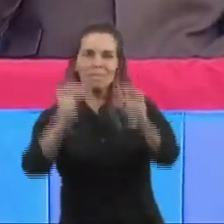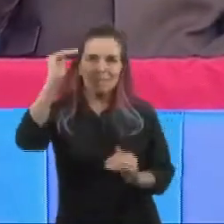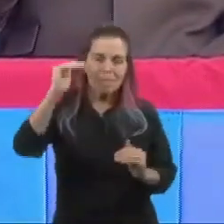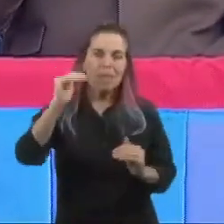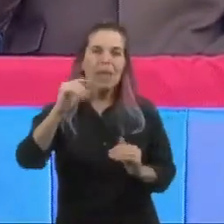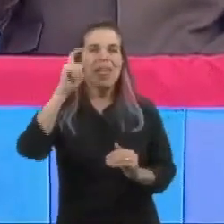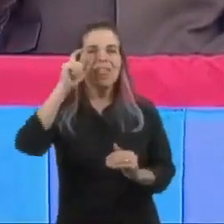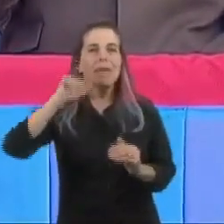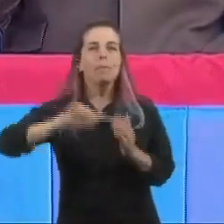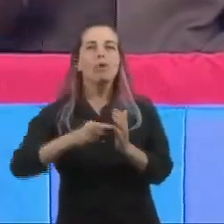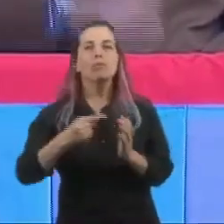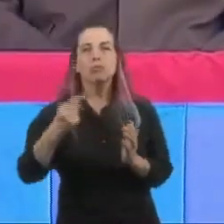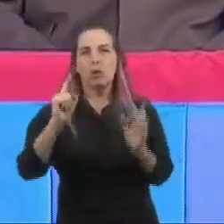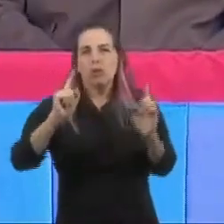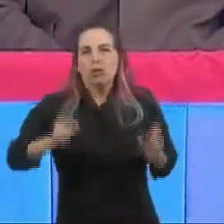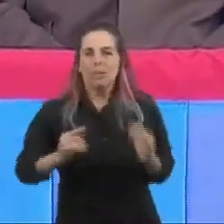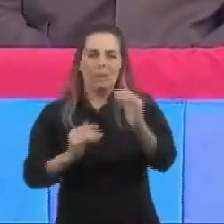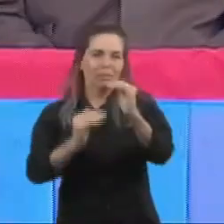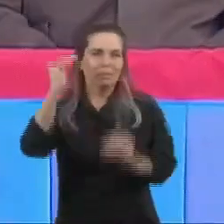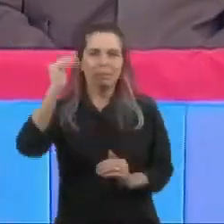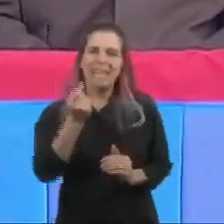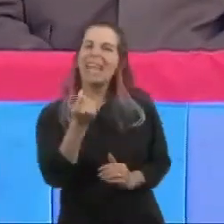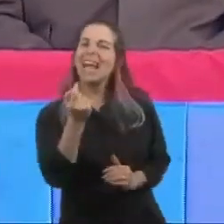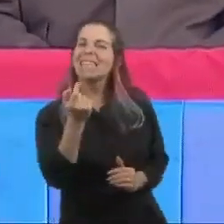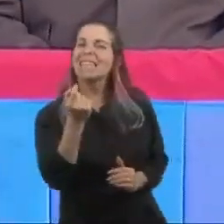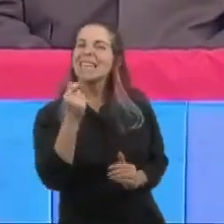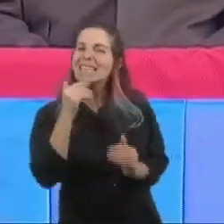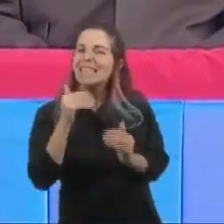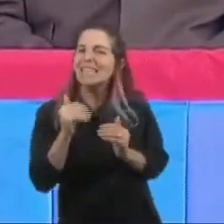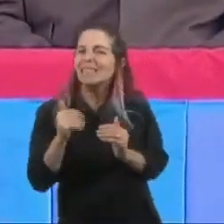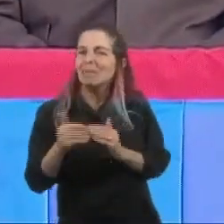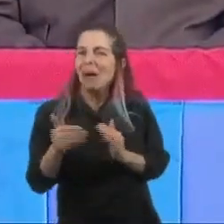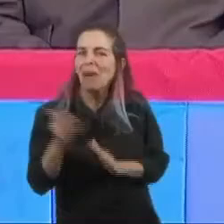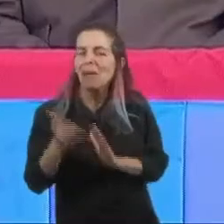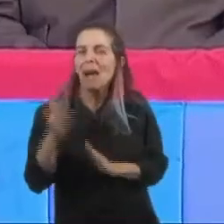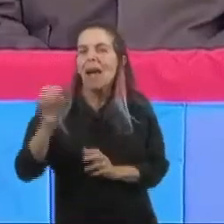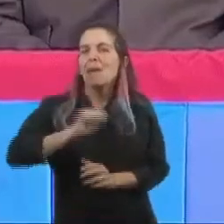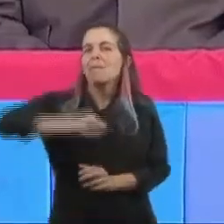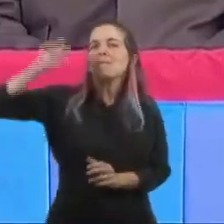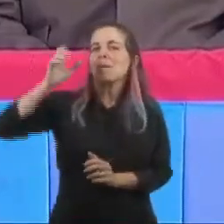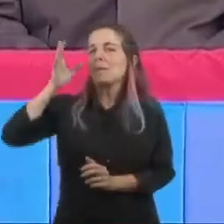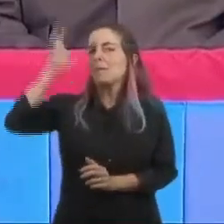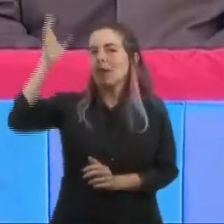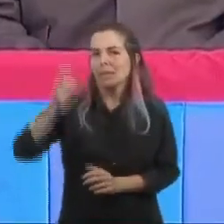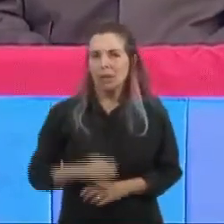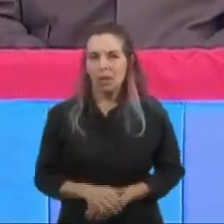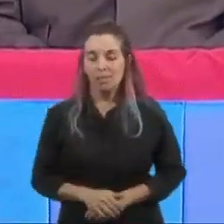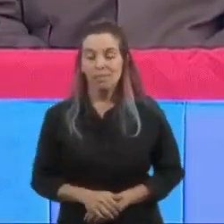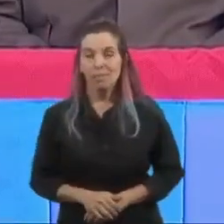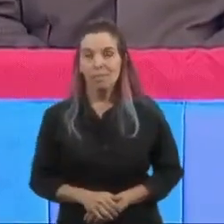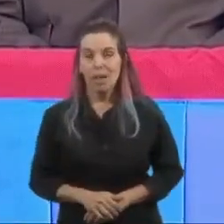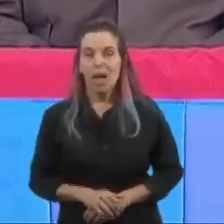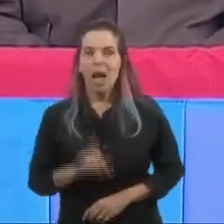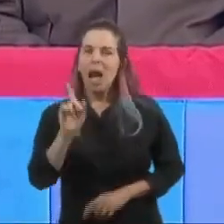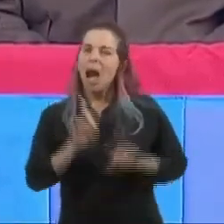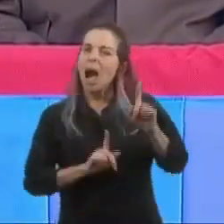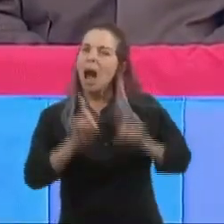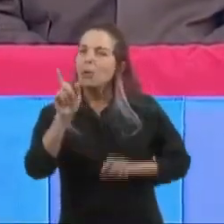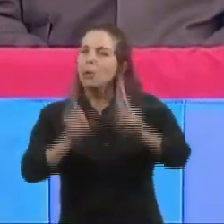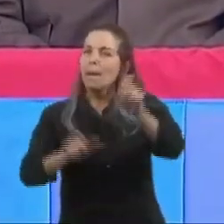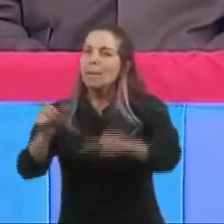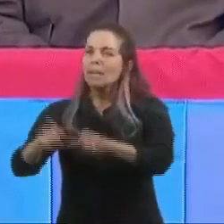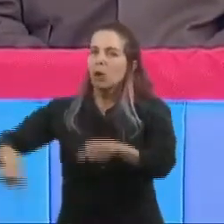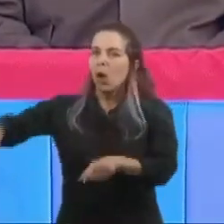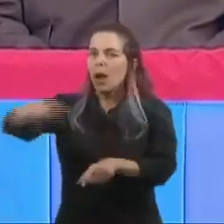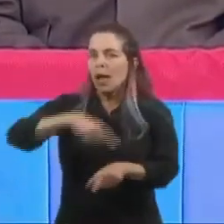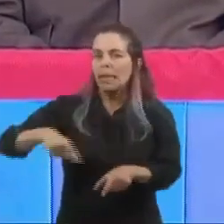puntos del pbi que nos ponían al borde una hiperinflación de hecho algunos deshonestos intelectualmente